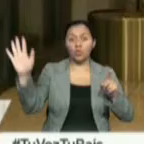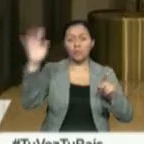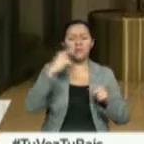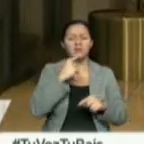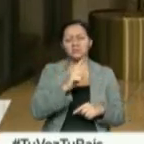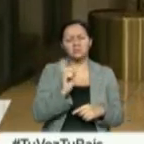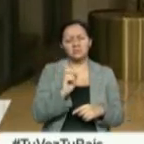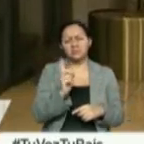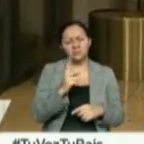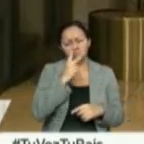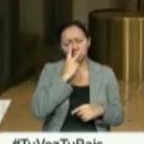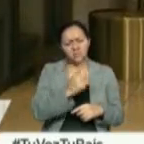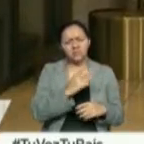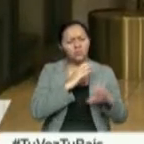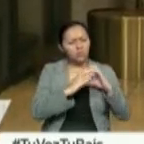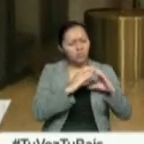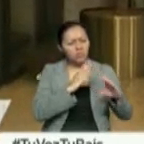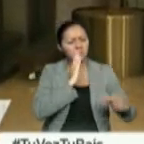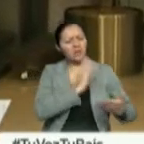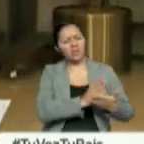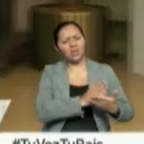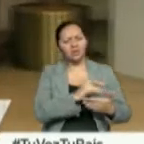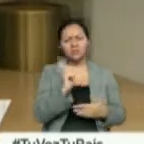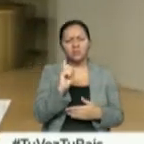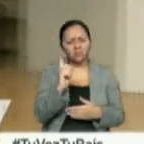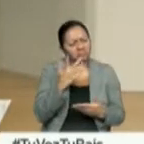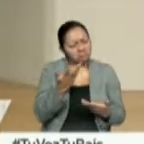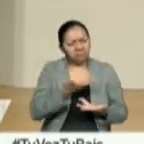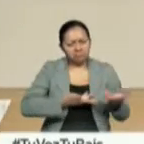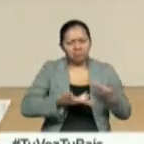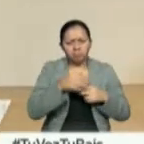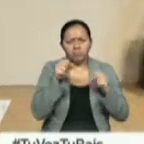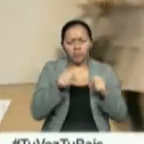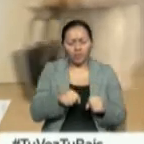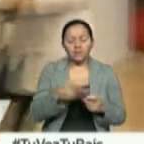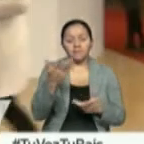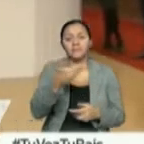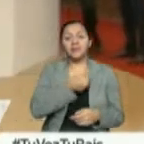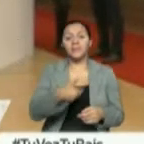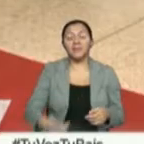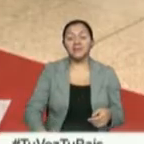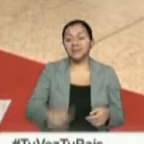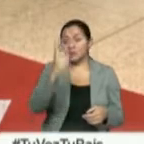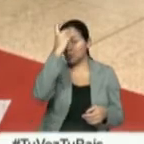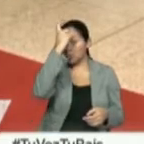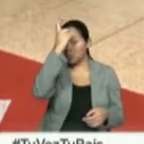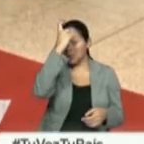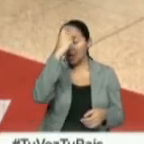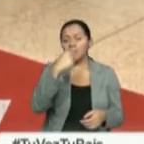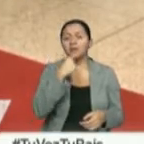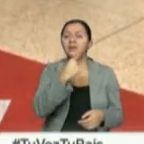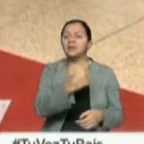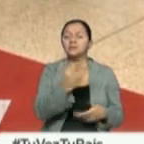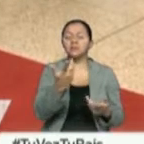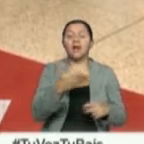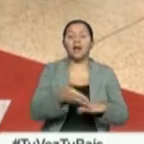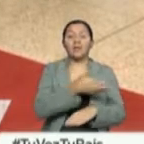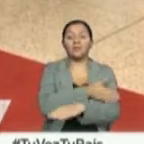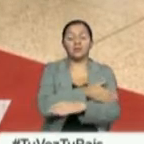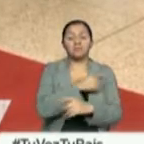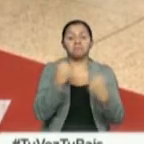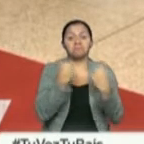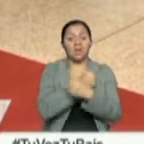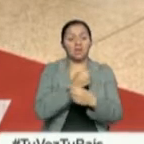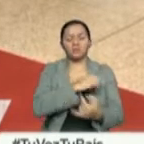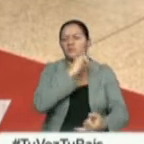niega a cortar los canales de comunicación con ankara el presidente turco recep tayip erdogán había amenazado en marzo con